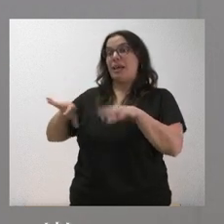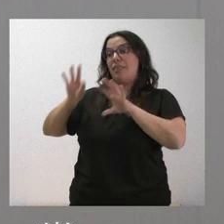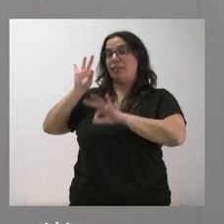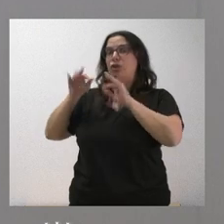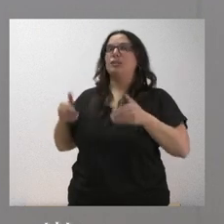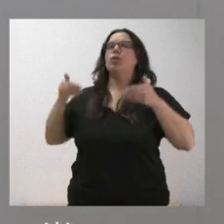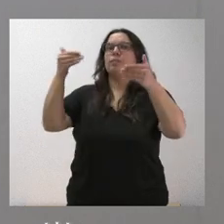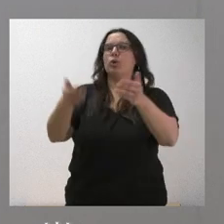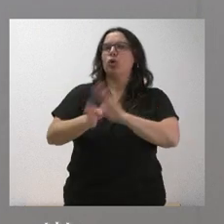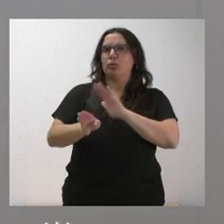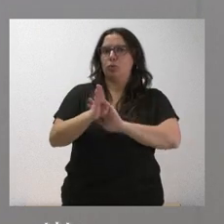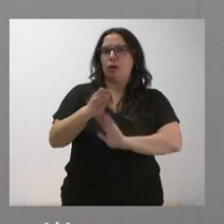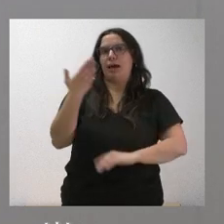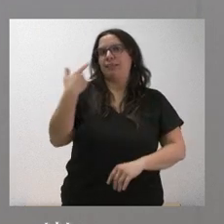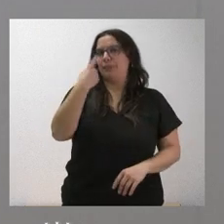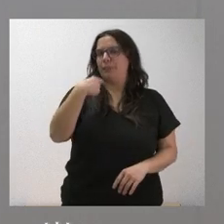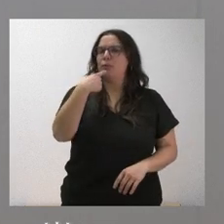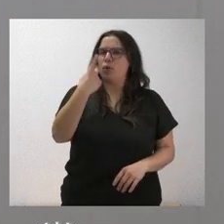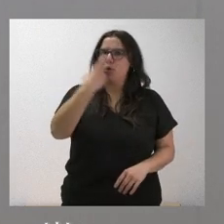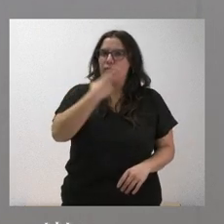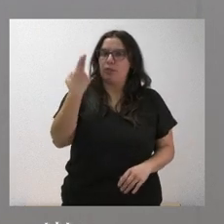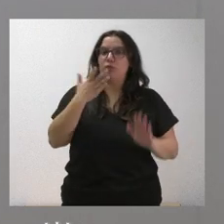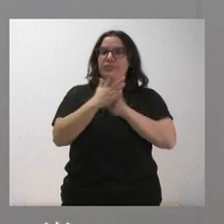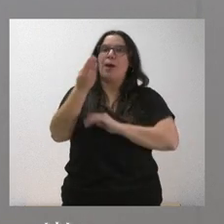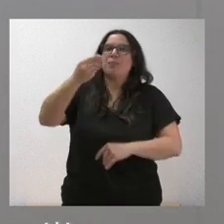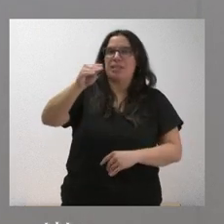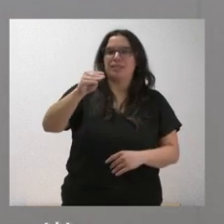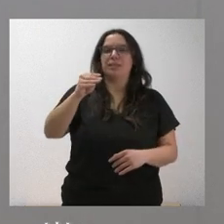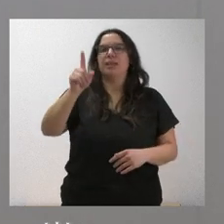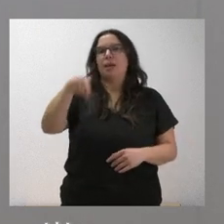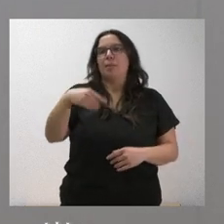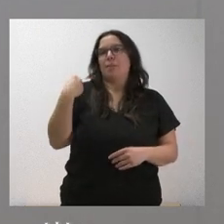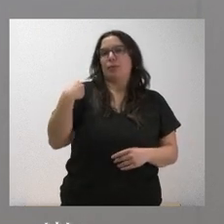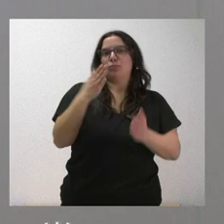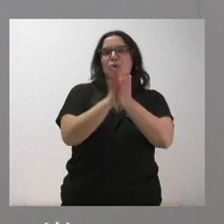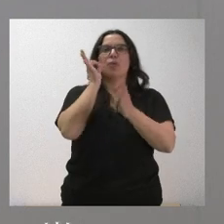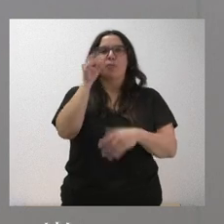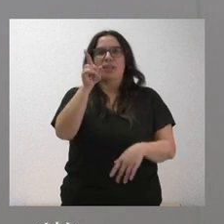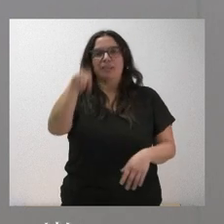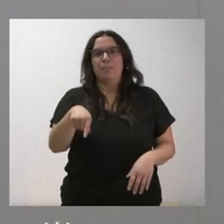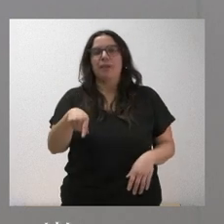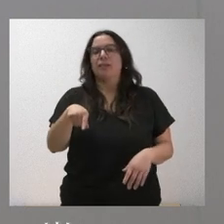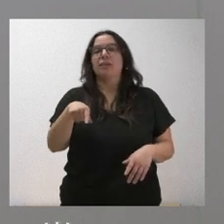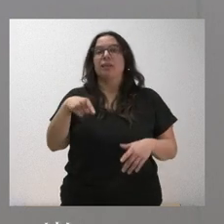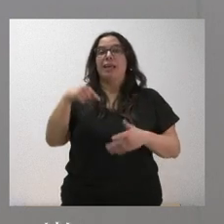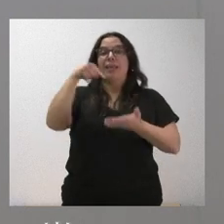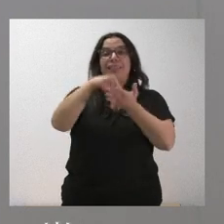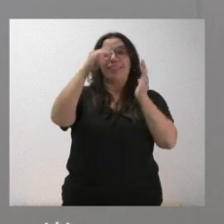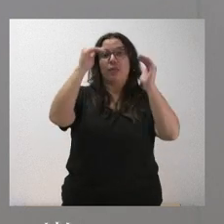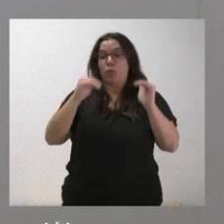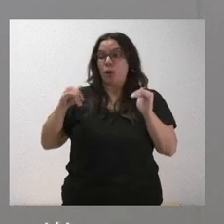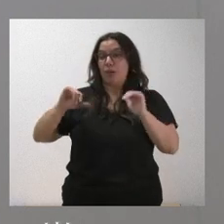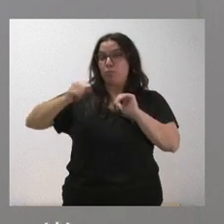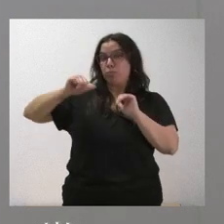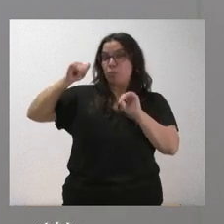dicho pero se lo confirmo y por tanto también las preguntas de su compañera efectivamente todas las reducciones Fiscales que había hasta este